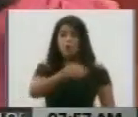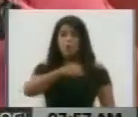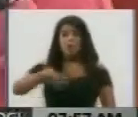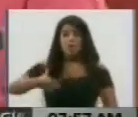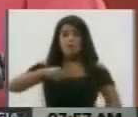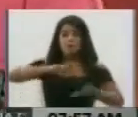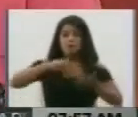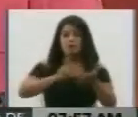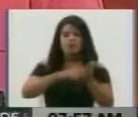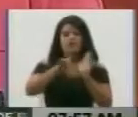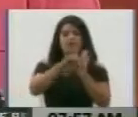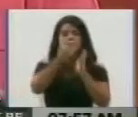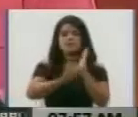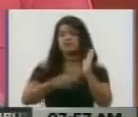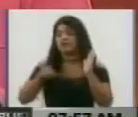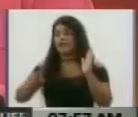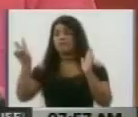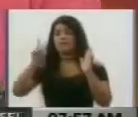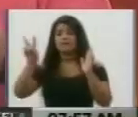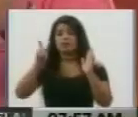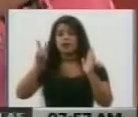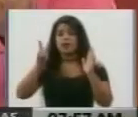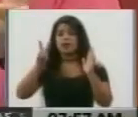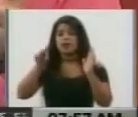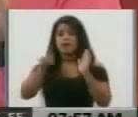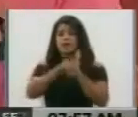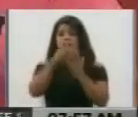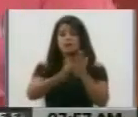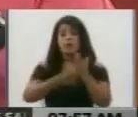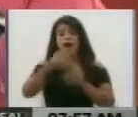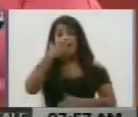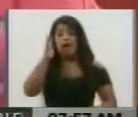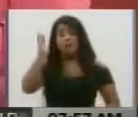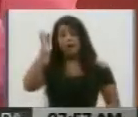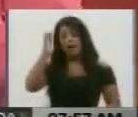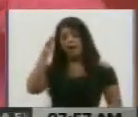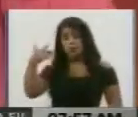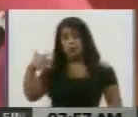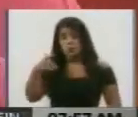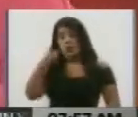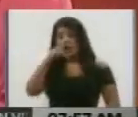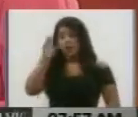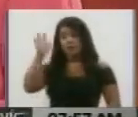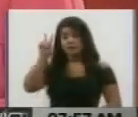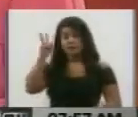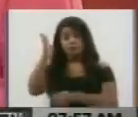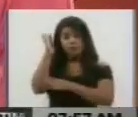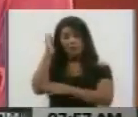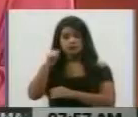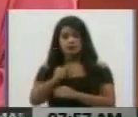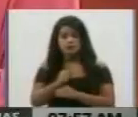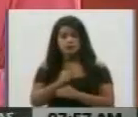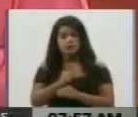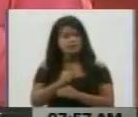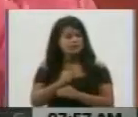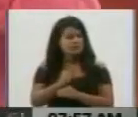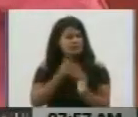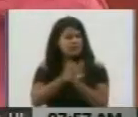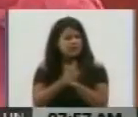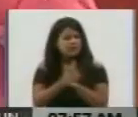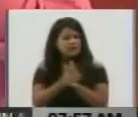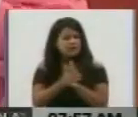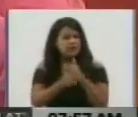diciendo que este pequeño país, que es Venezuela, representa una amenaza para la principal potencia planetaria. ¿Qué pasó?